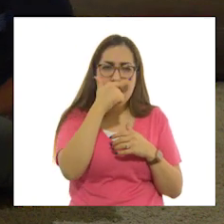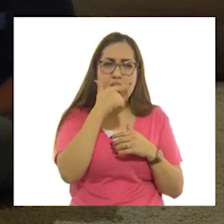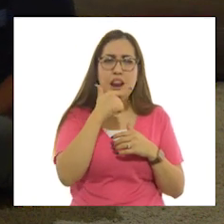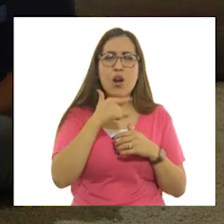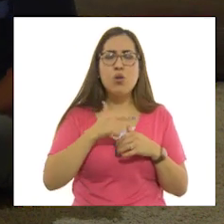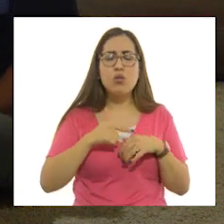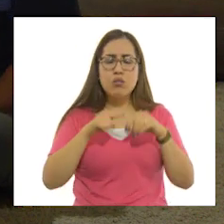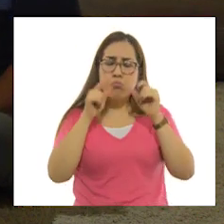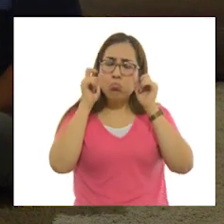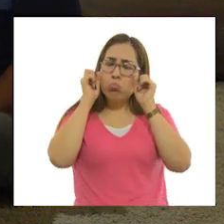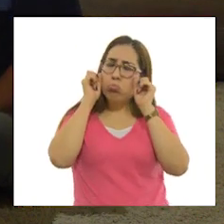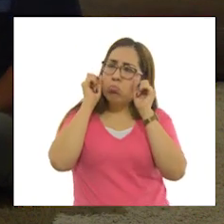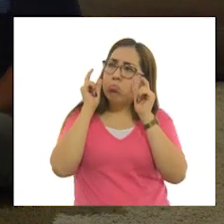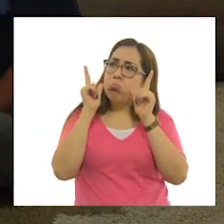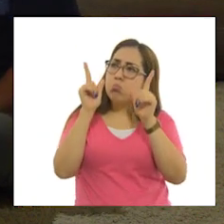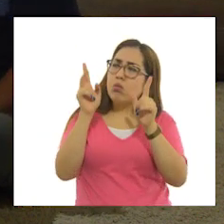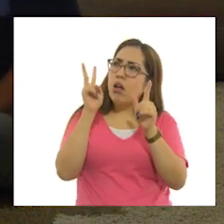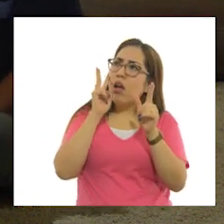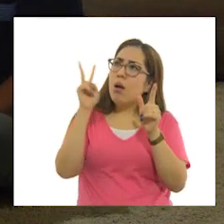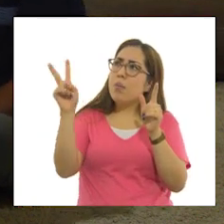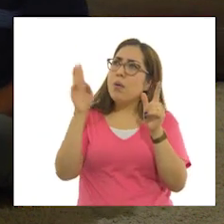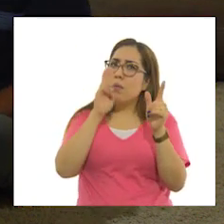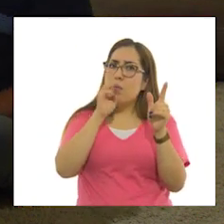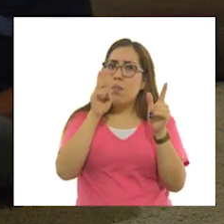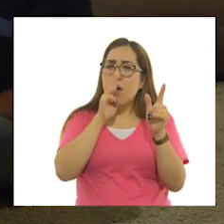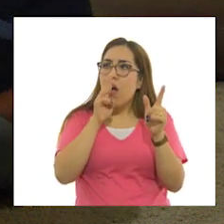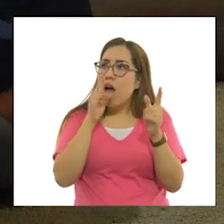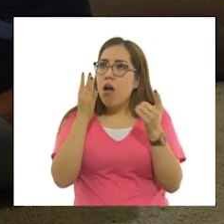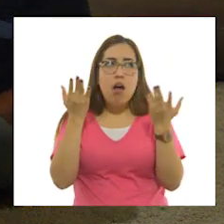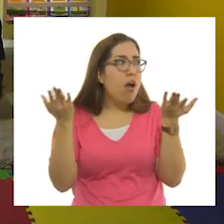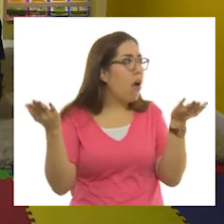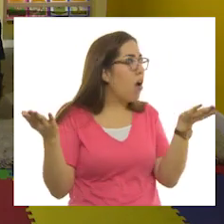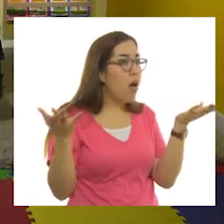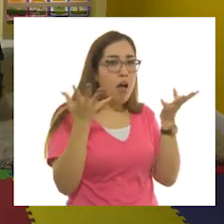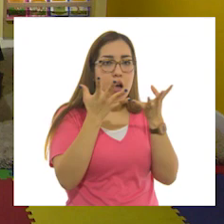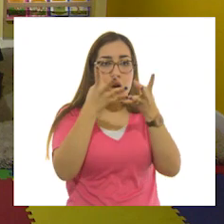vieron que la mamá lechuza había desaparecido